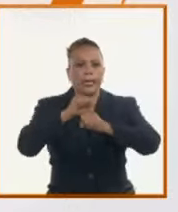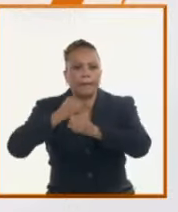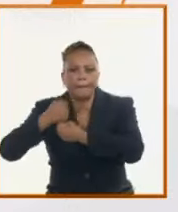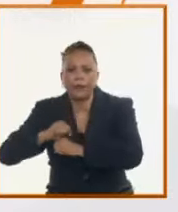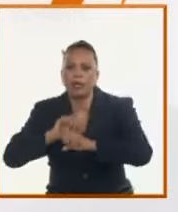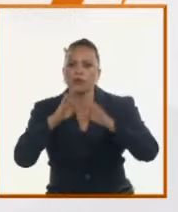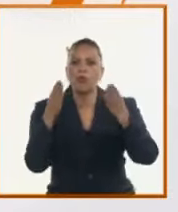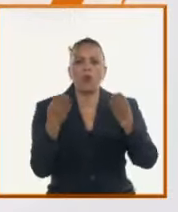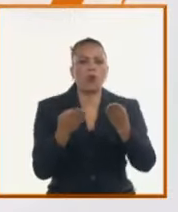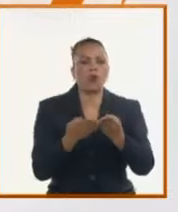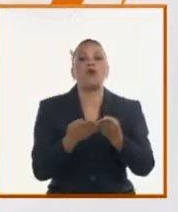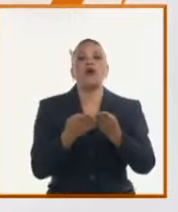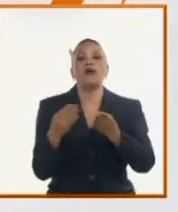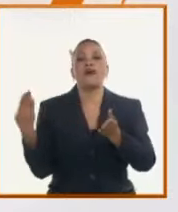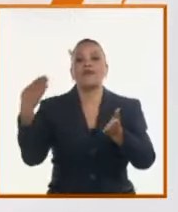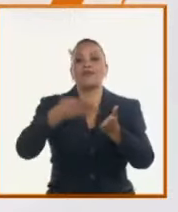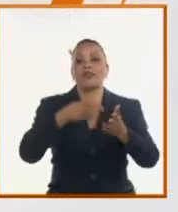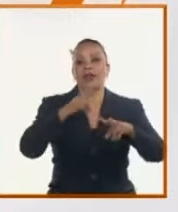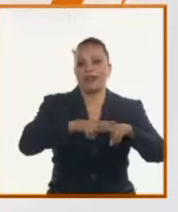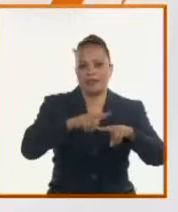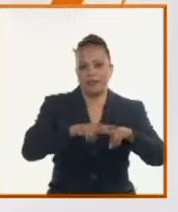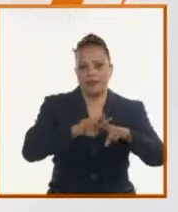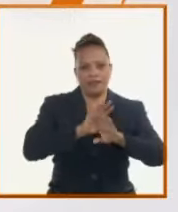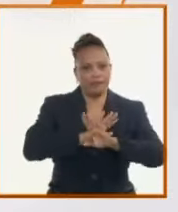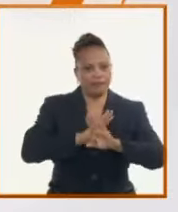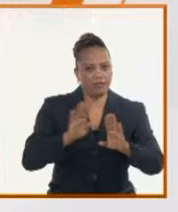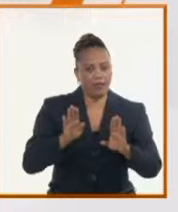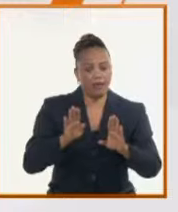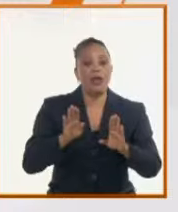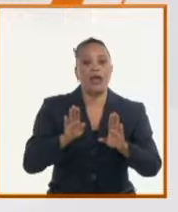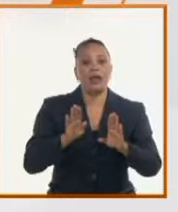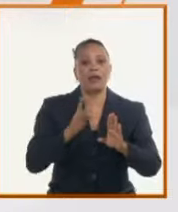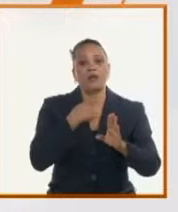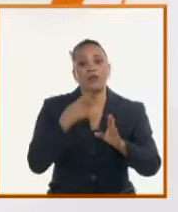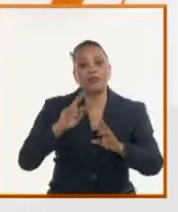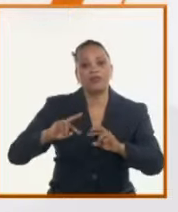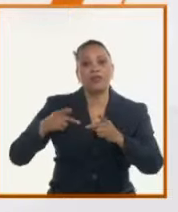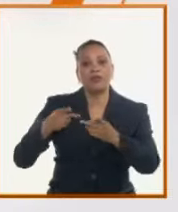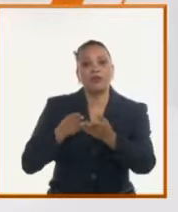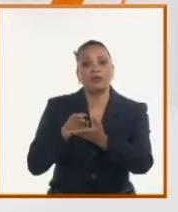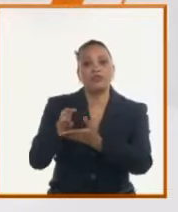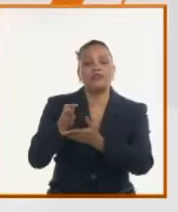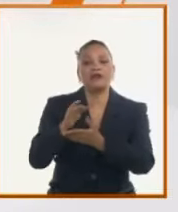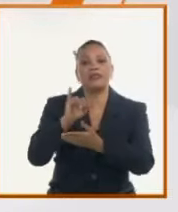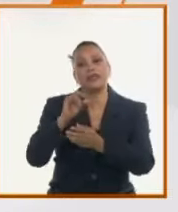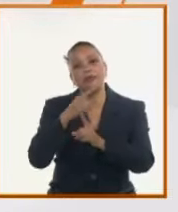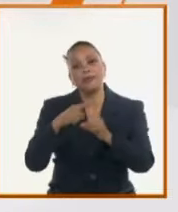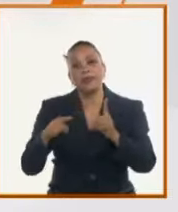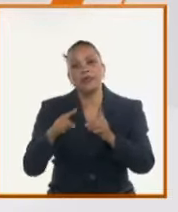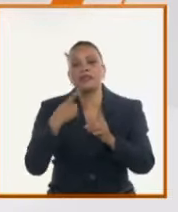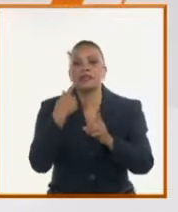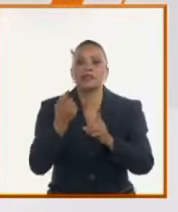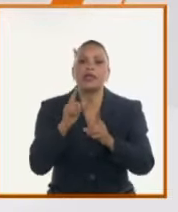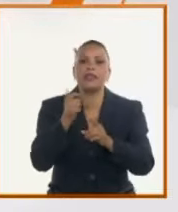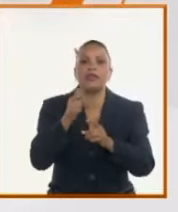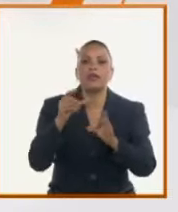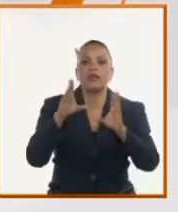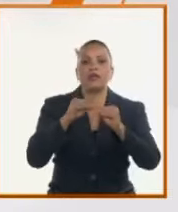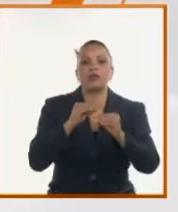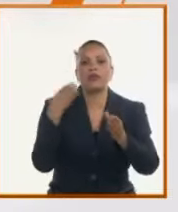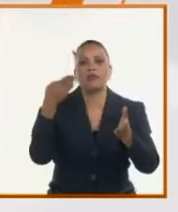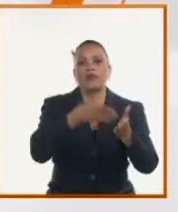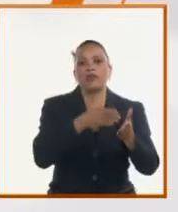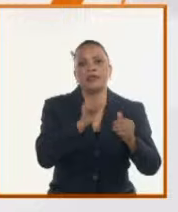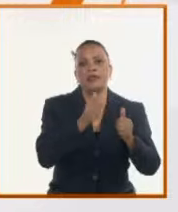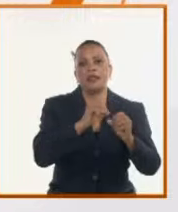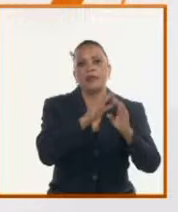etcétera etcétera cuando llega aquí a la manana Entonces cuando tiene que salir a las 6:30 será a las 9 a las 10 de la noche cuando tiene que llegar a las 10 de la